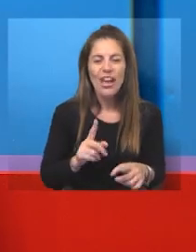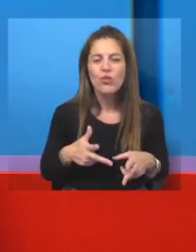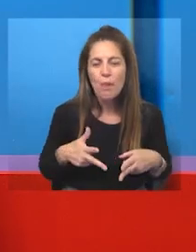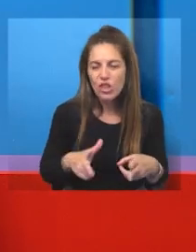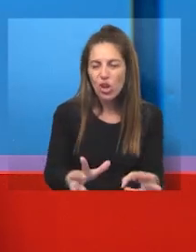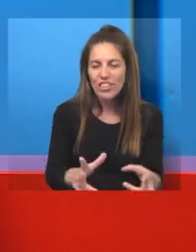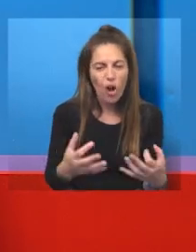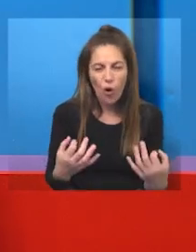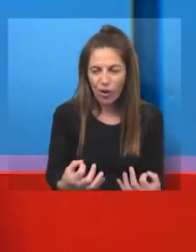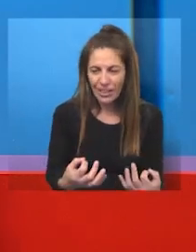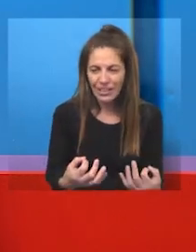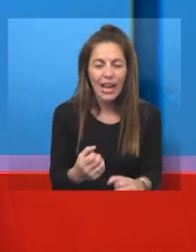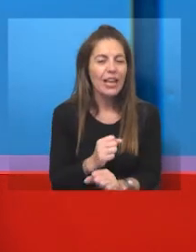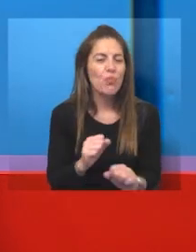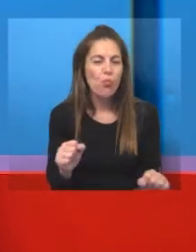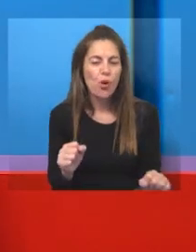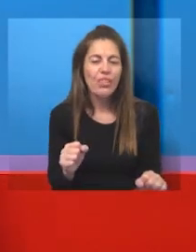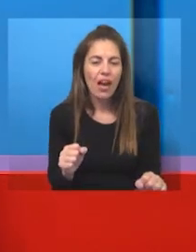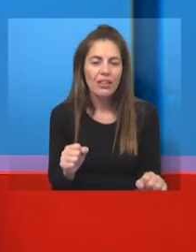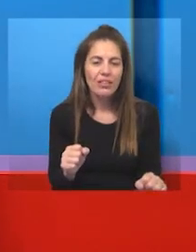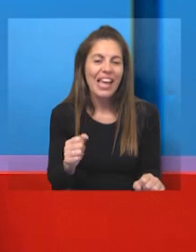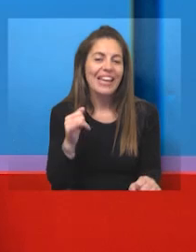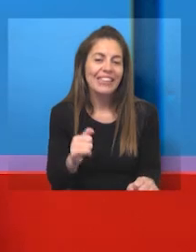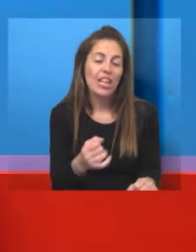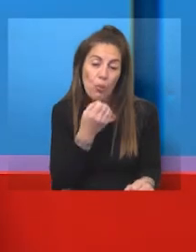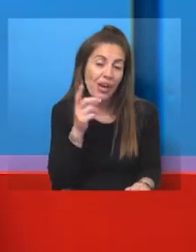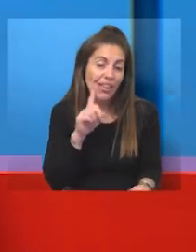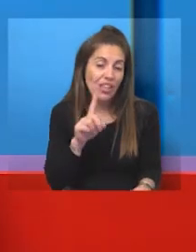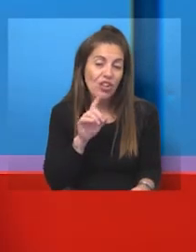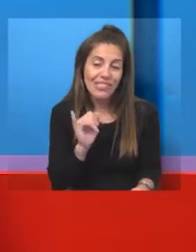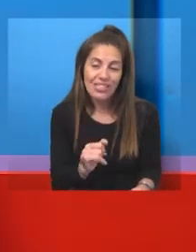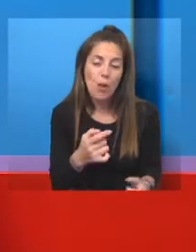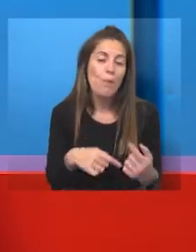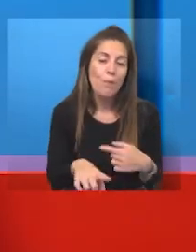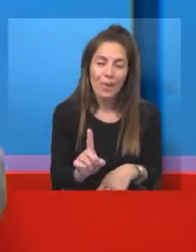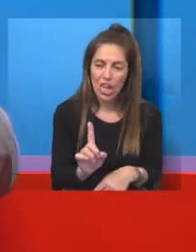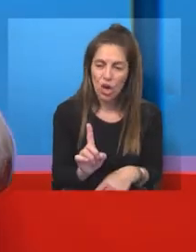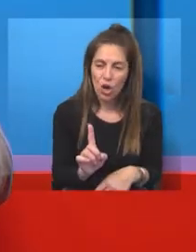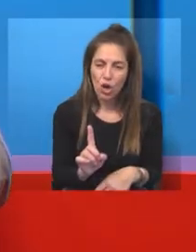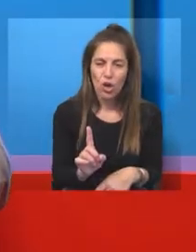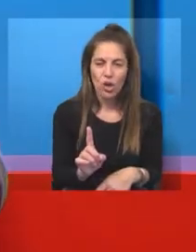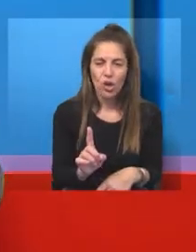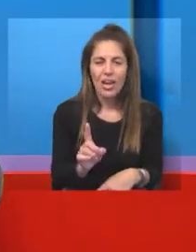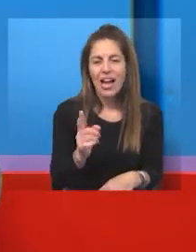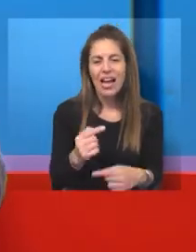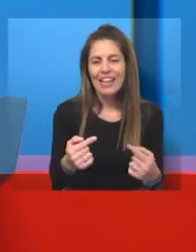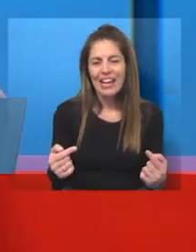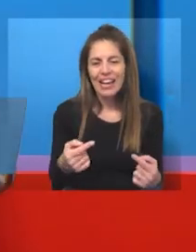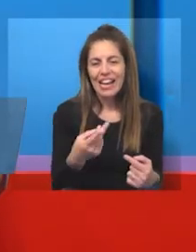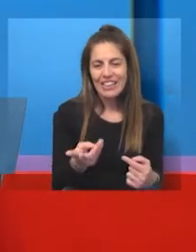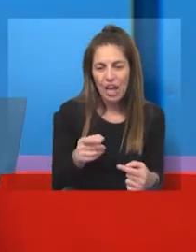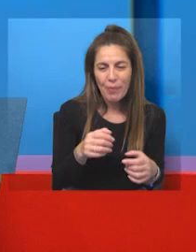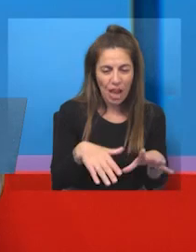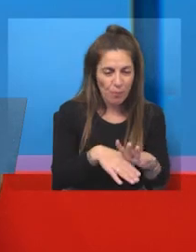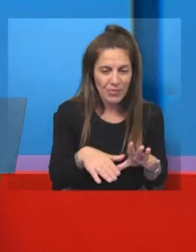concreta este que pueden que tienen buenas intenciones pero que este Bueno hay determinada cantidad para el para el